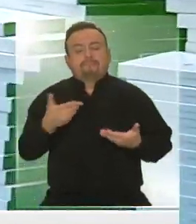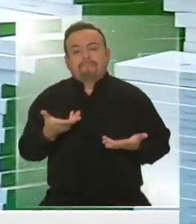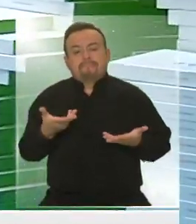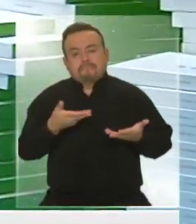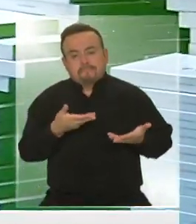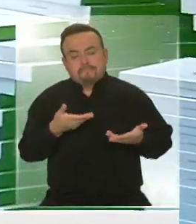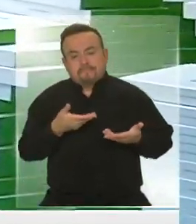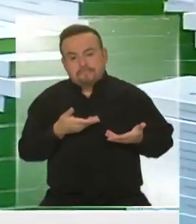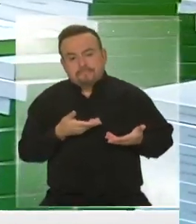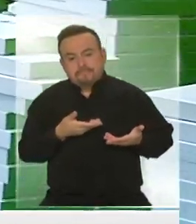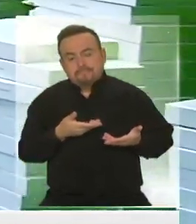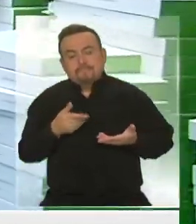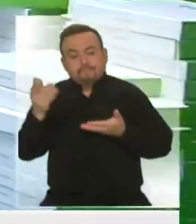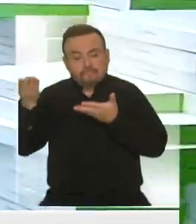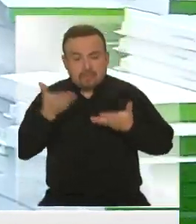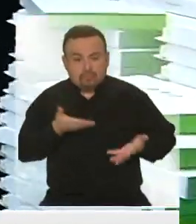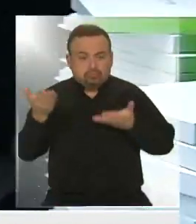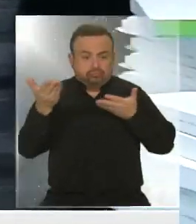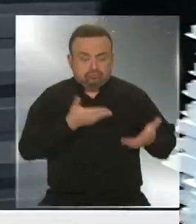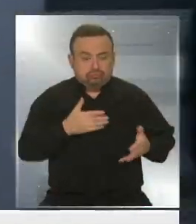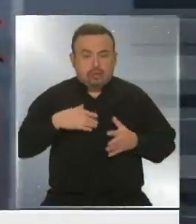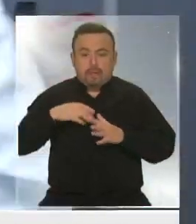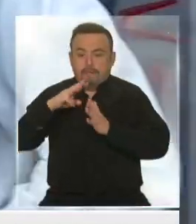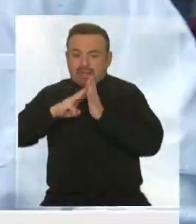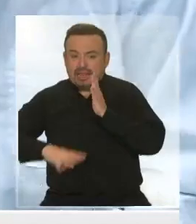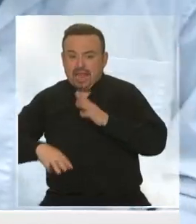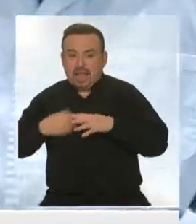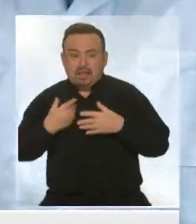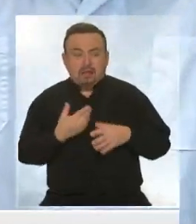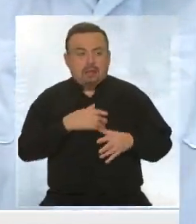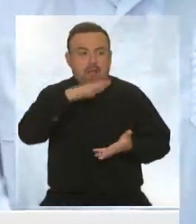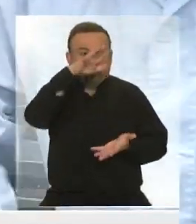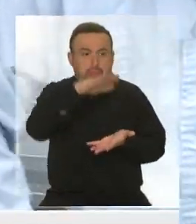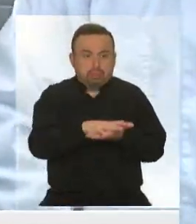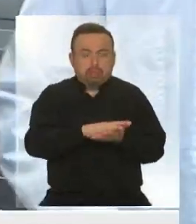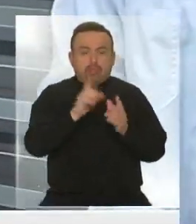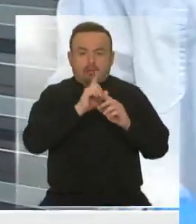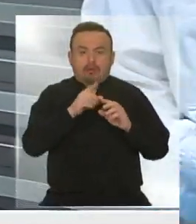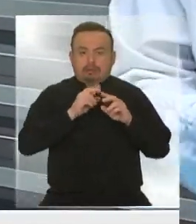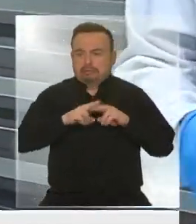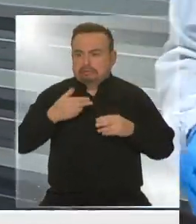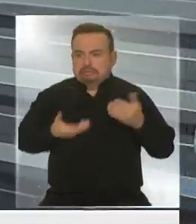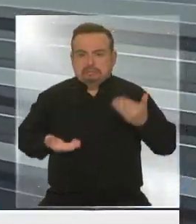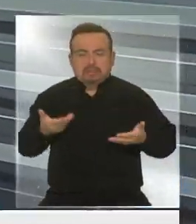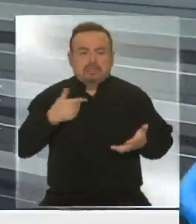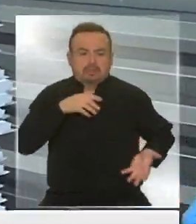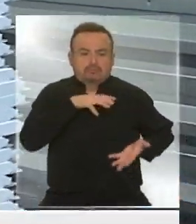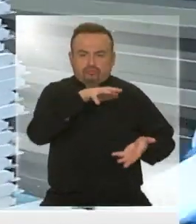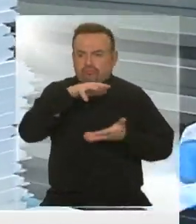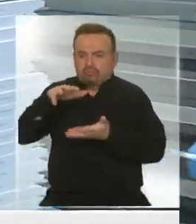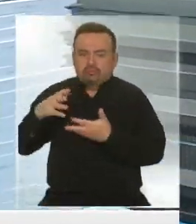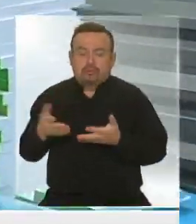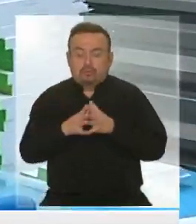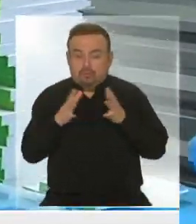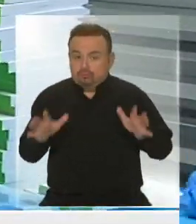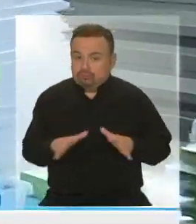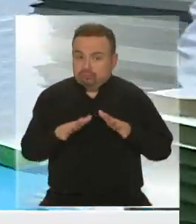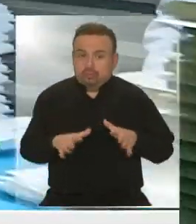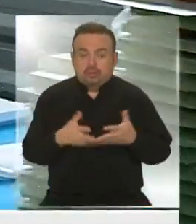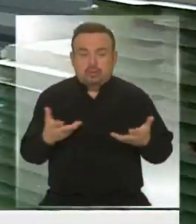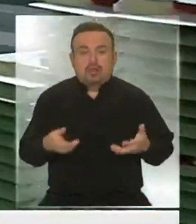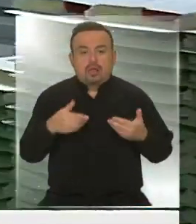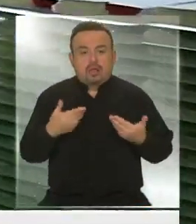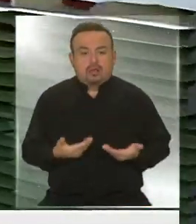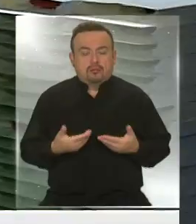no tener quiebres de stock y poder ir respondiendo al país según la demanda que tenemos. Así que sí, ha sido intenso, pero